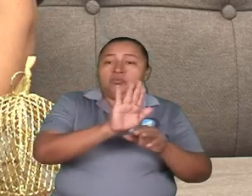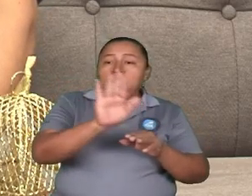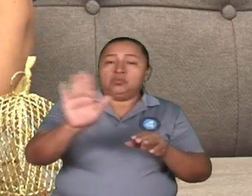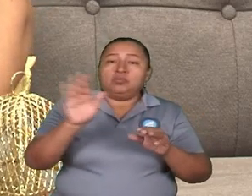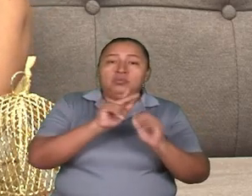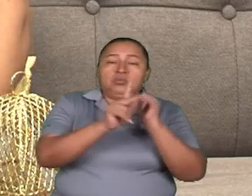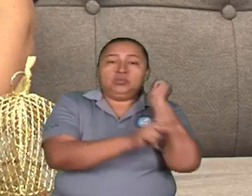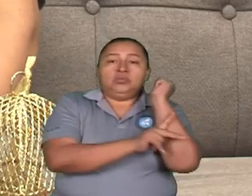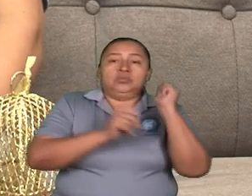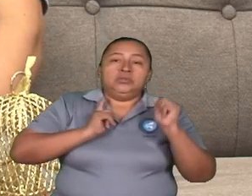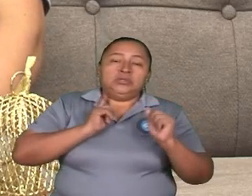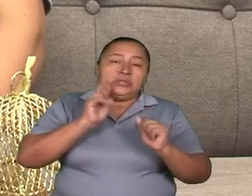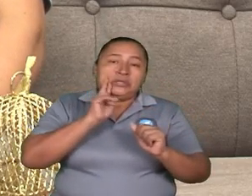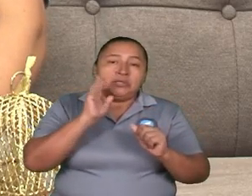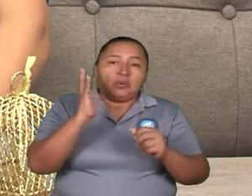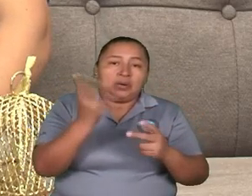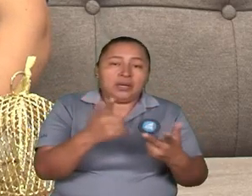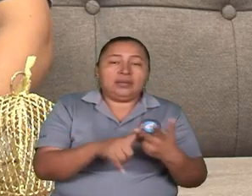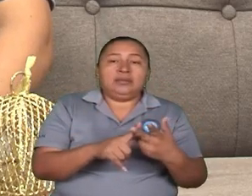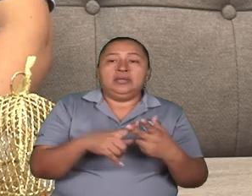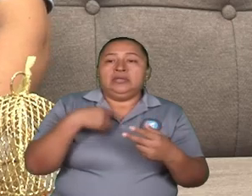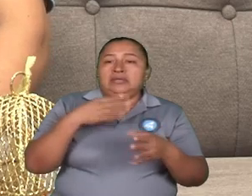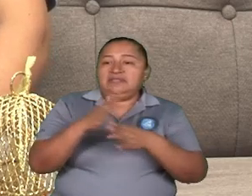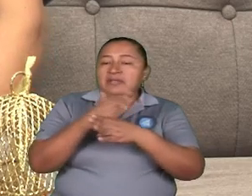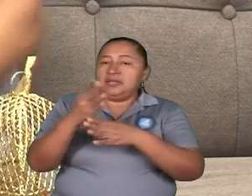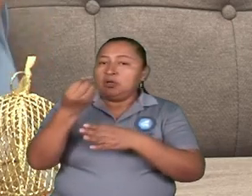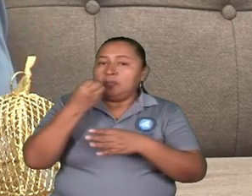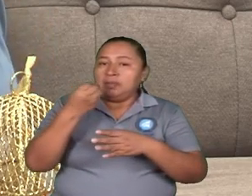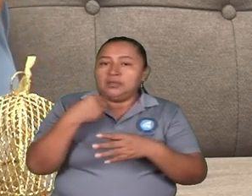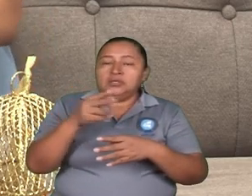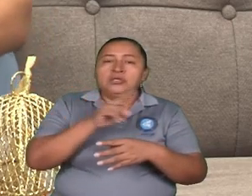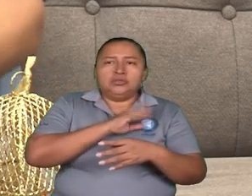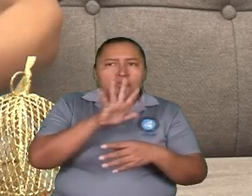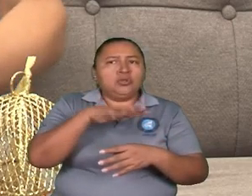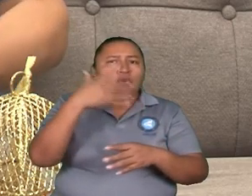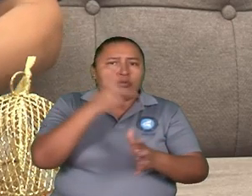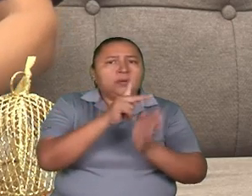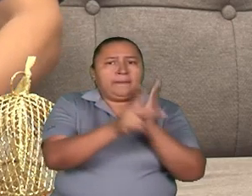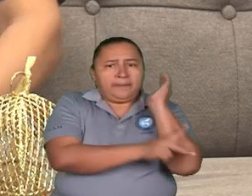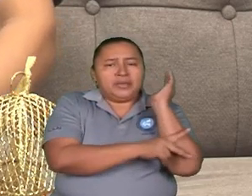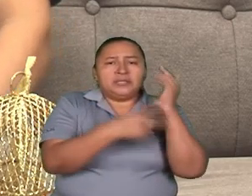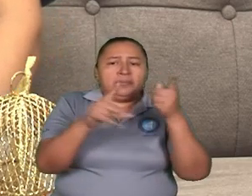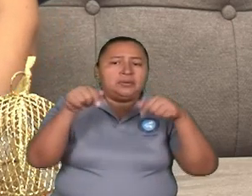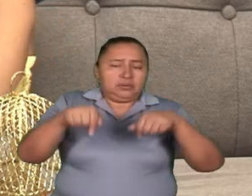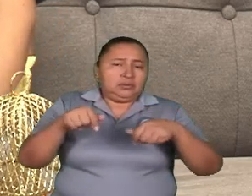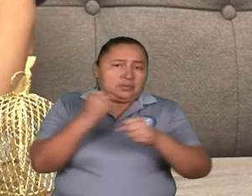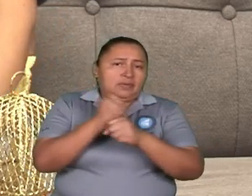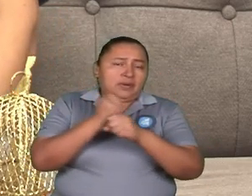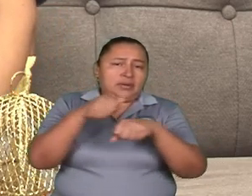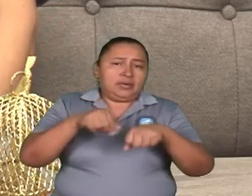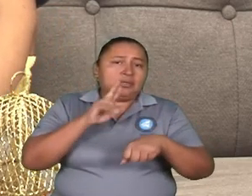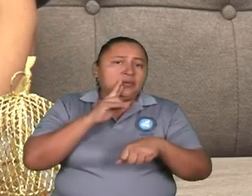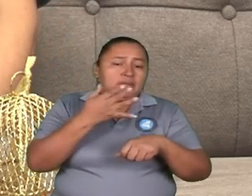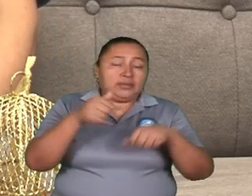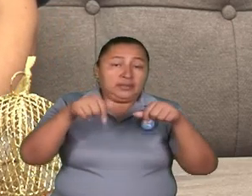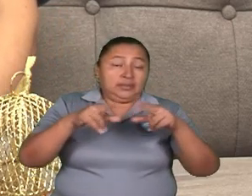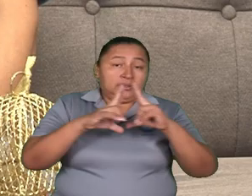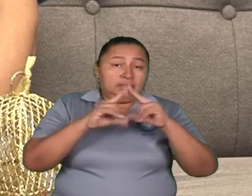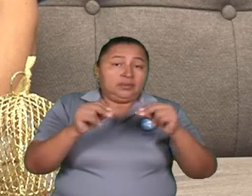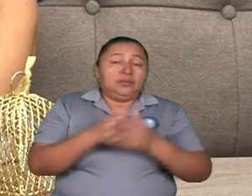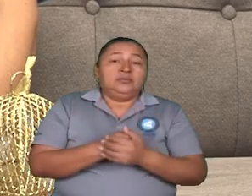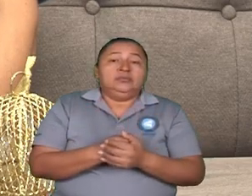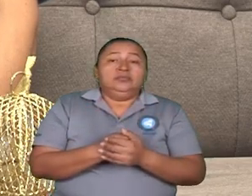Ya parqueos no había en el Olof. Y las ventas en los dos días aproximadamente